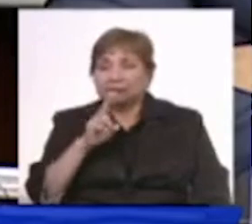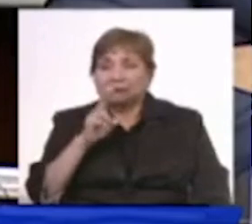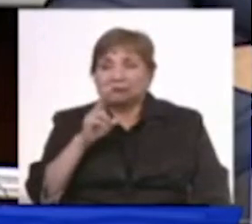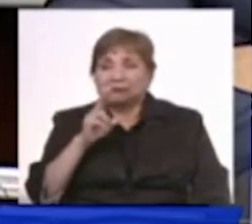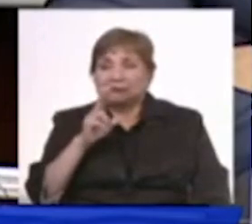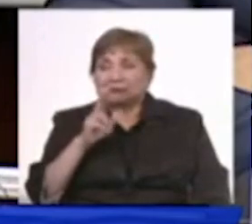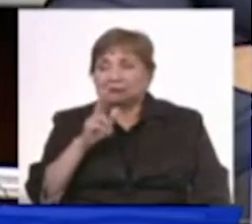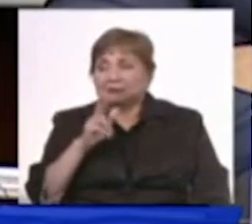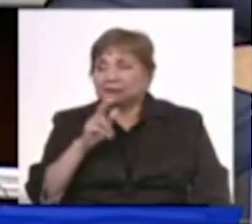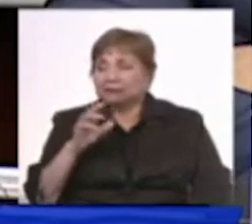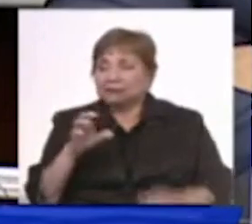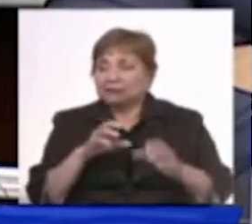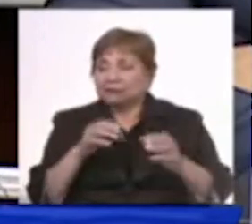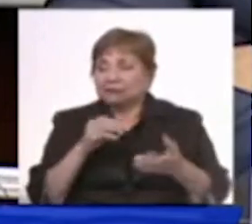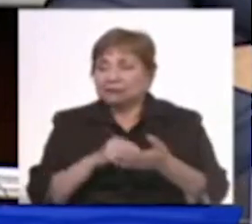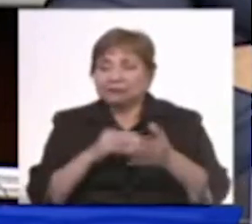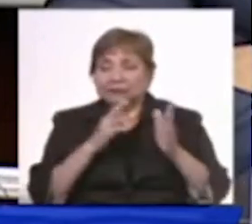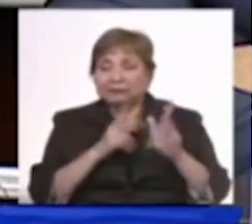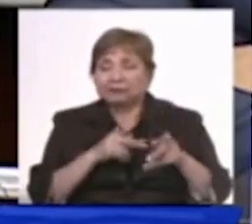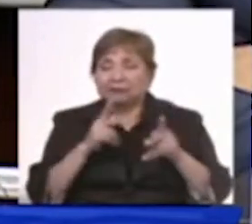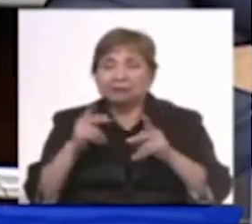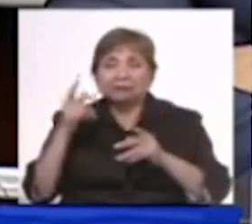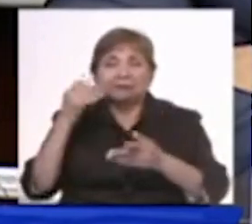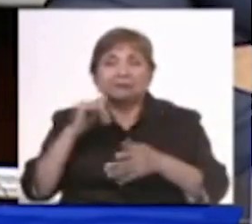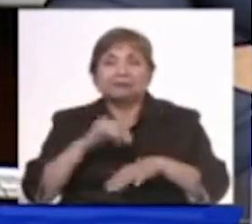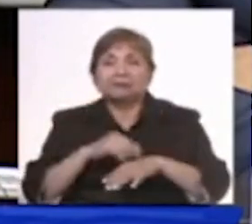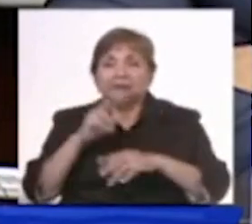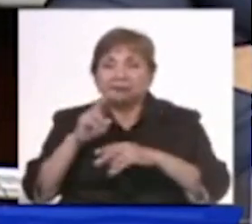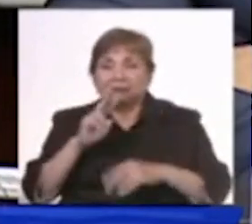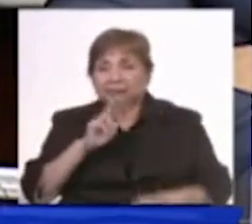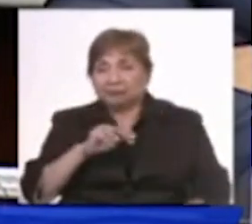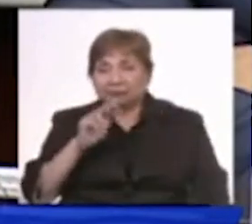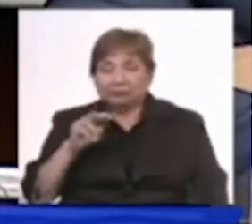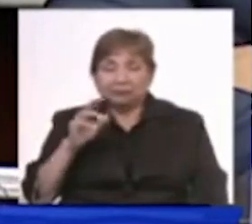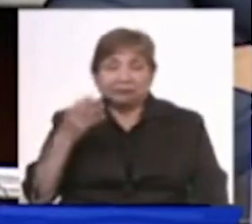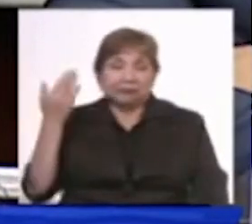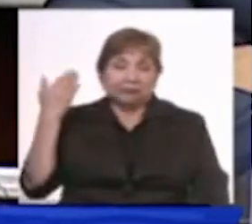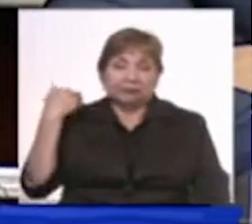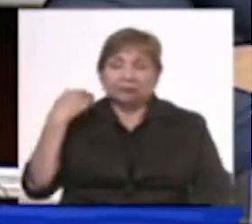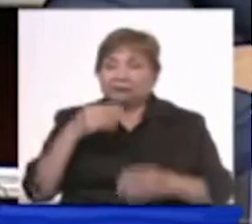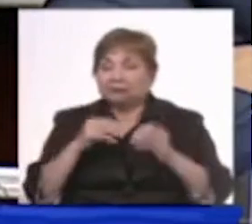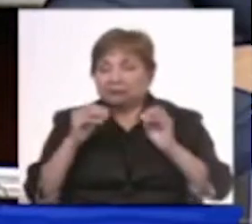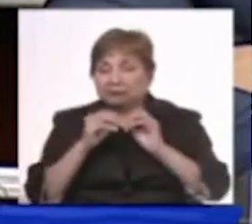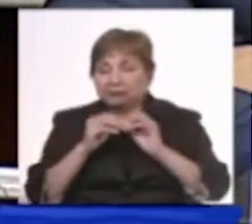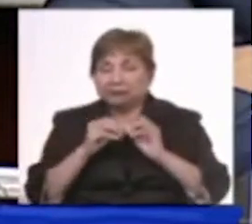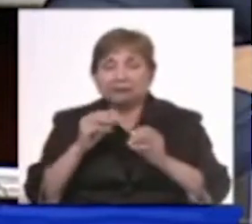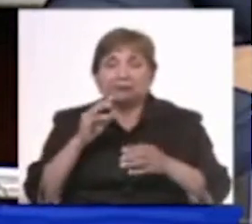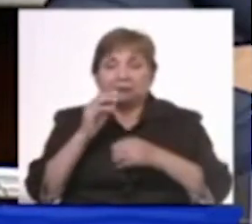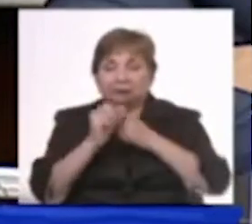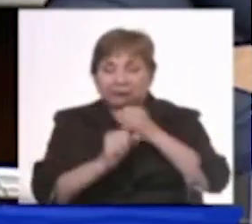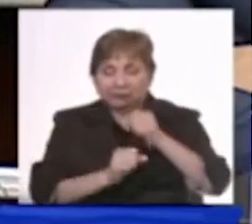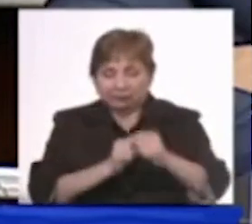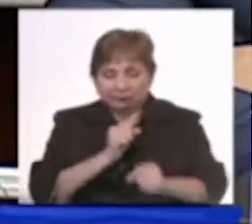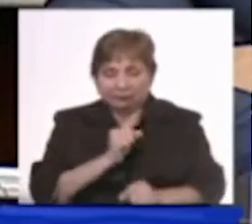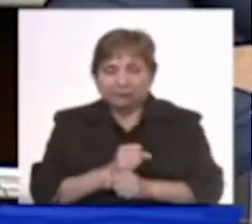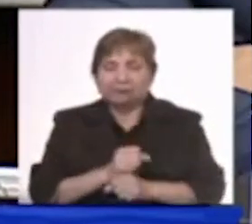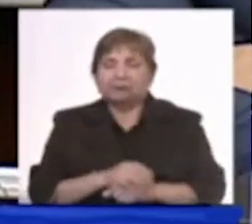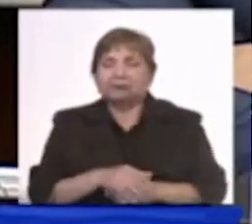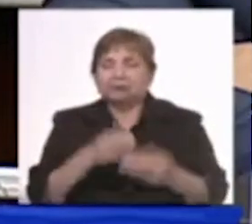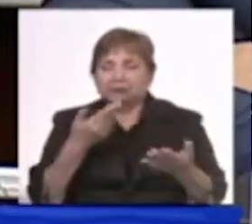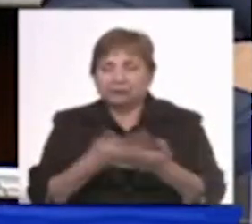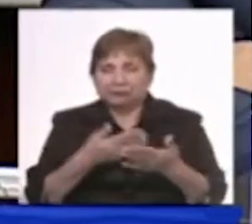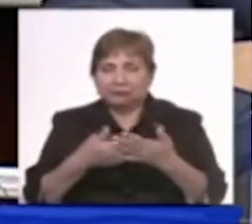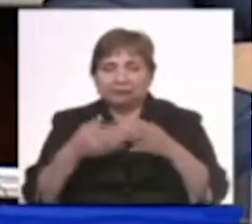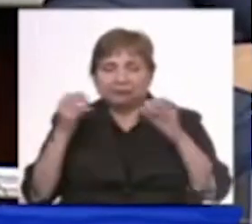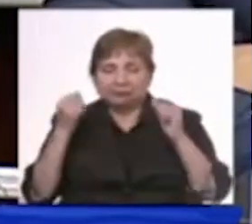2023 ha sido programado durante el año 2022 y de manera multianual. Y en ello